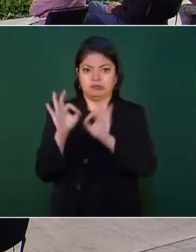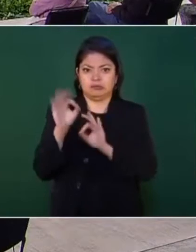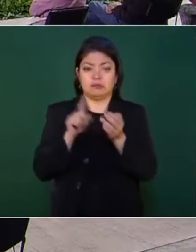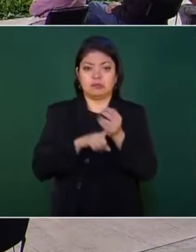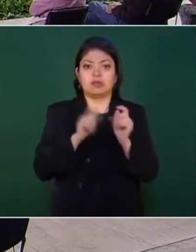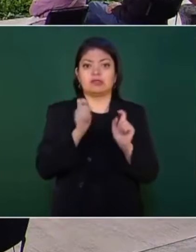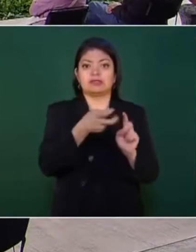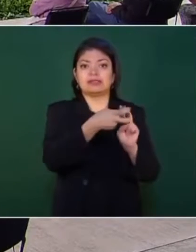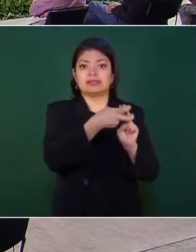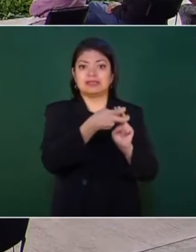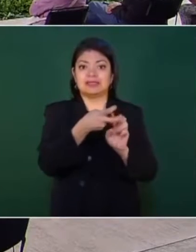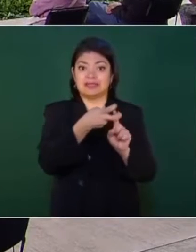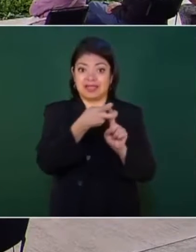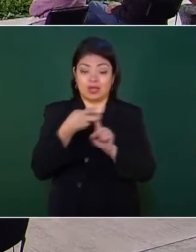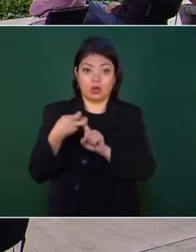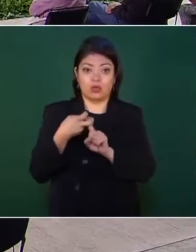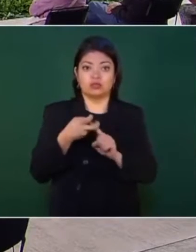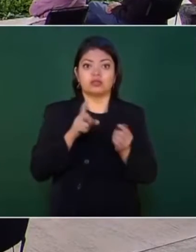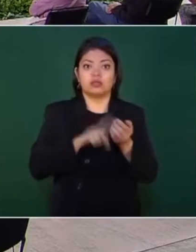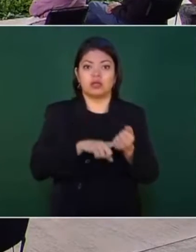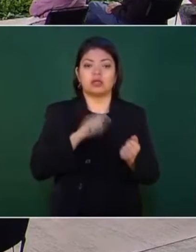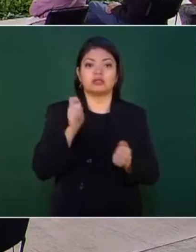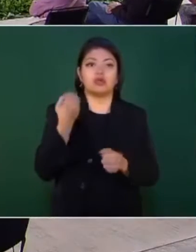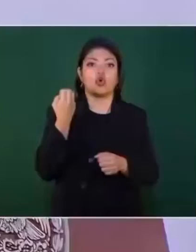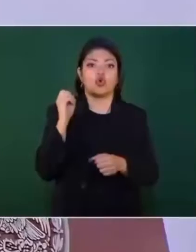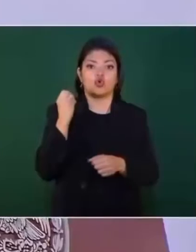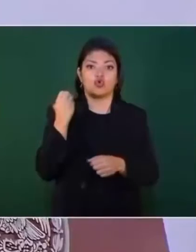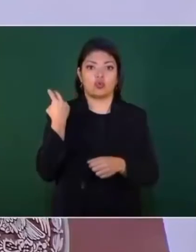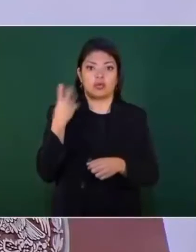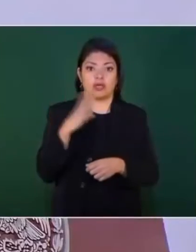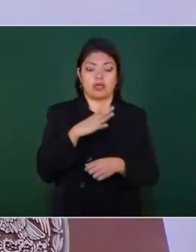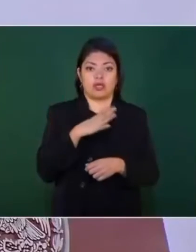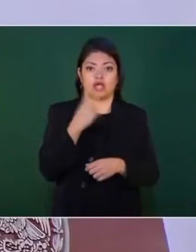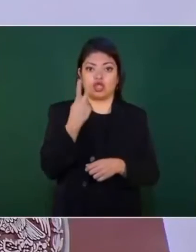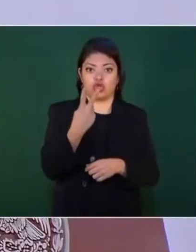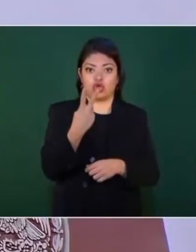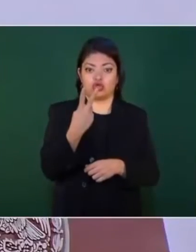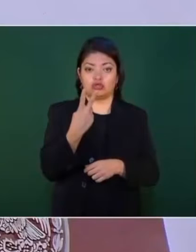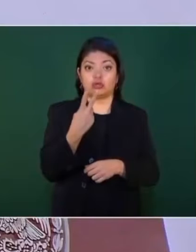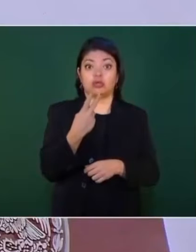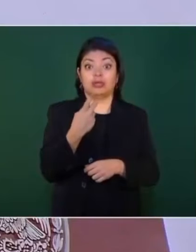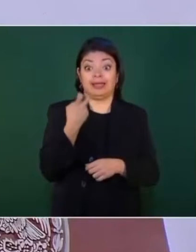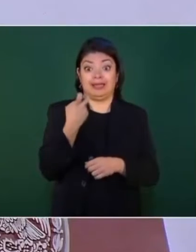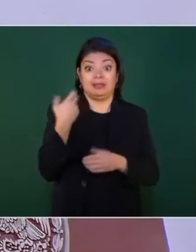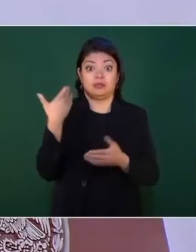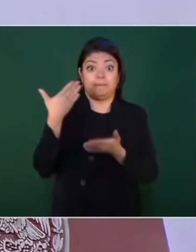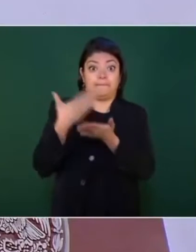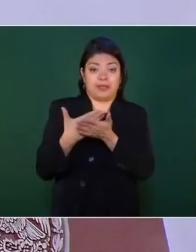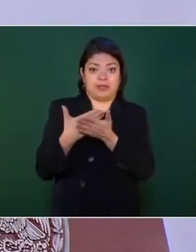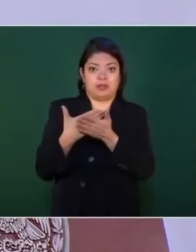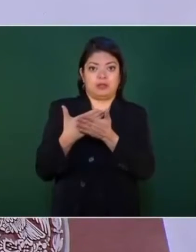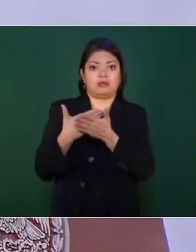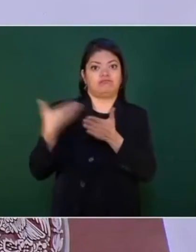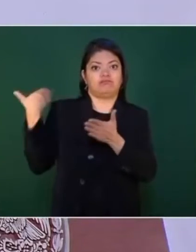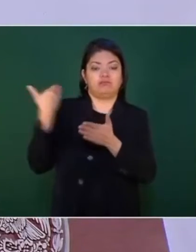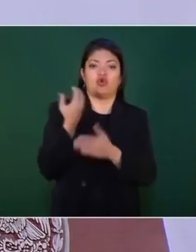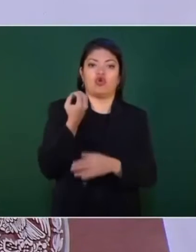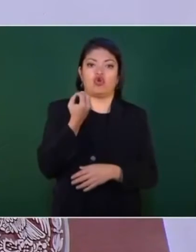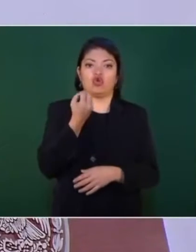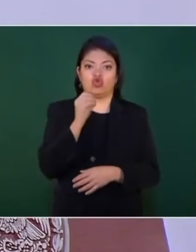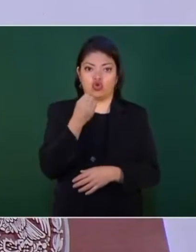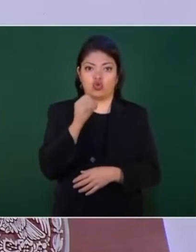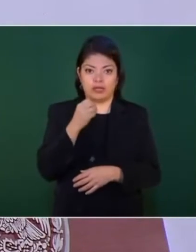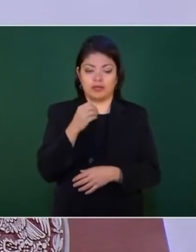secuestro tuvo dos eventos en octubre hasta octubre es donde tenemos la información que